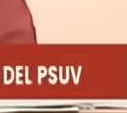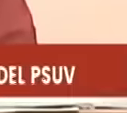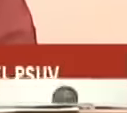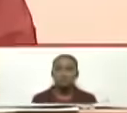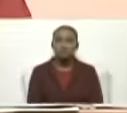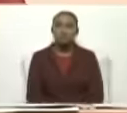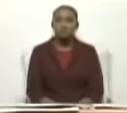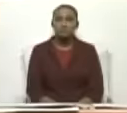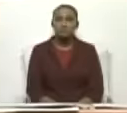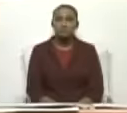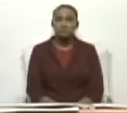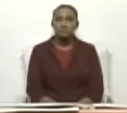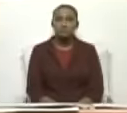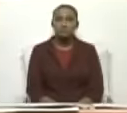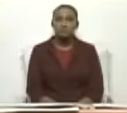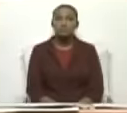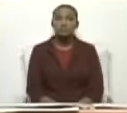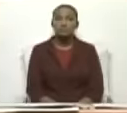voto.